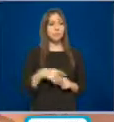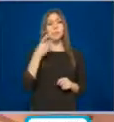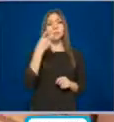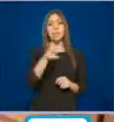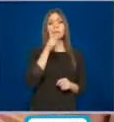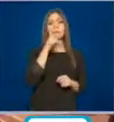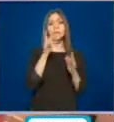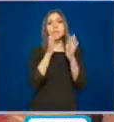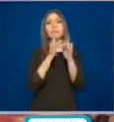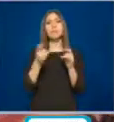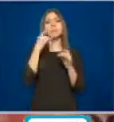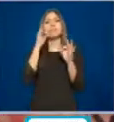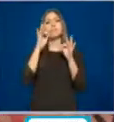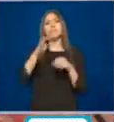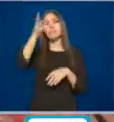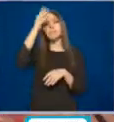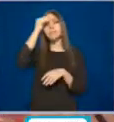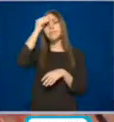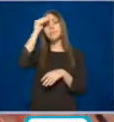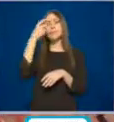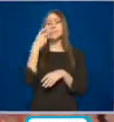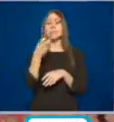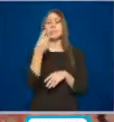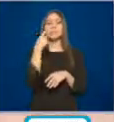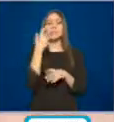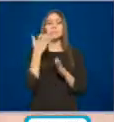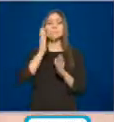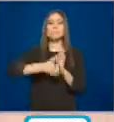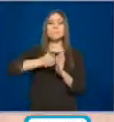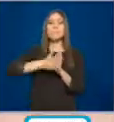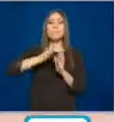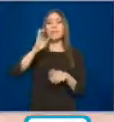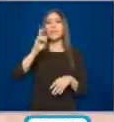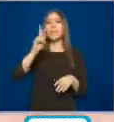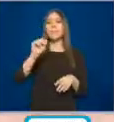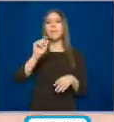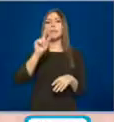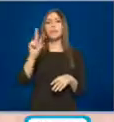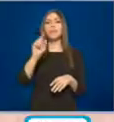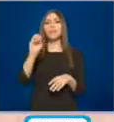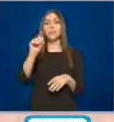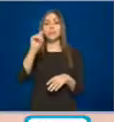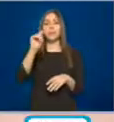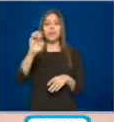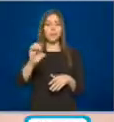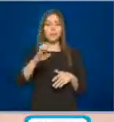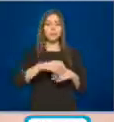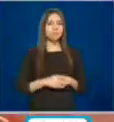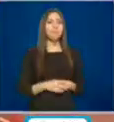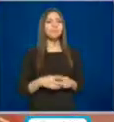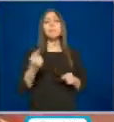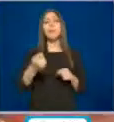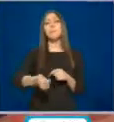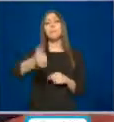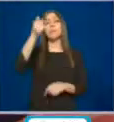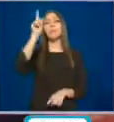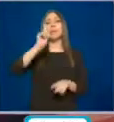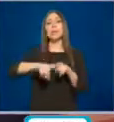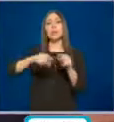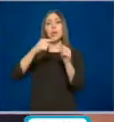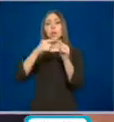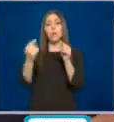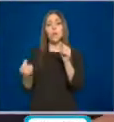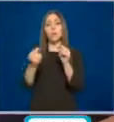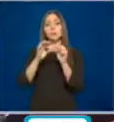puede Chifonade. cortar el epazote en chifonade? El chifonade. Por favor. Muy bien. Lo voy a deshojar primero entonces y luego el Por chifonade. favor,